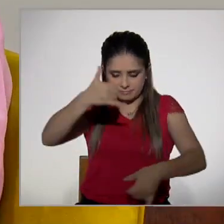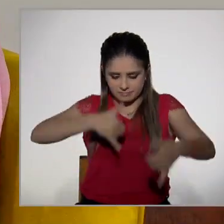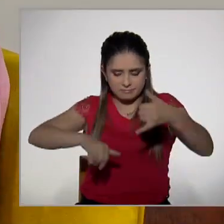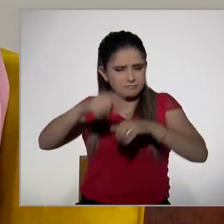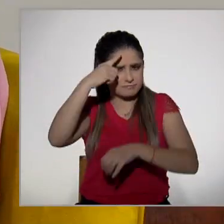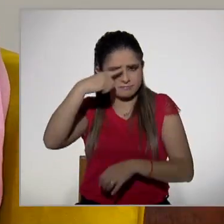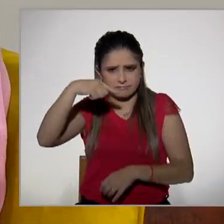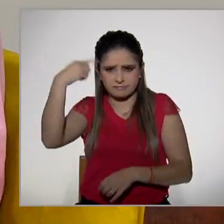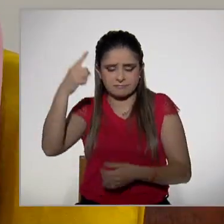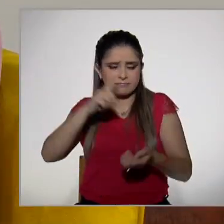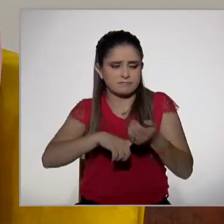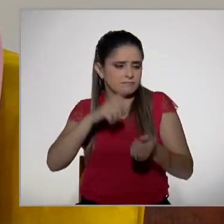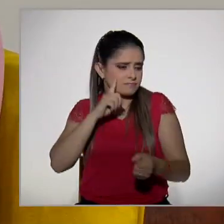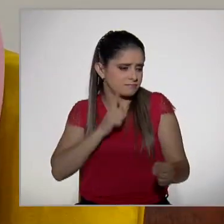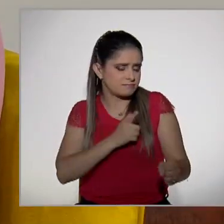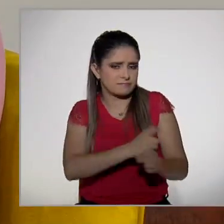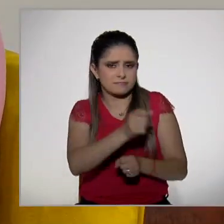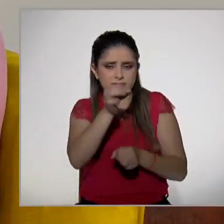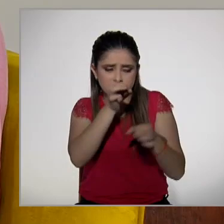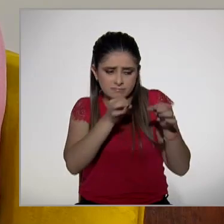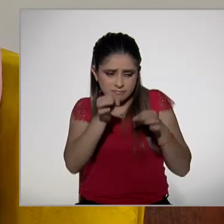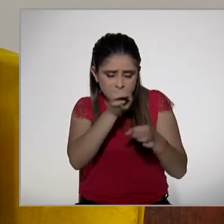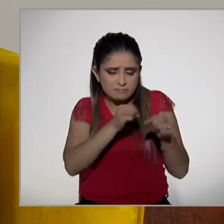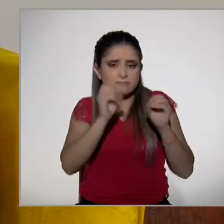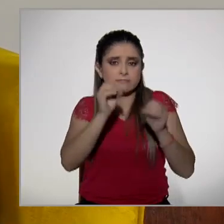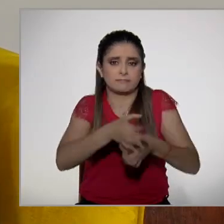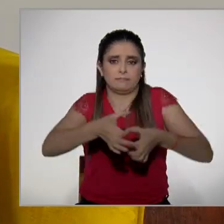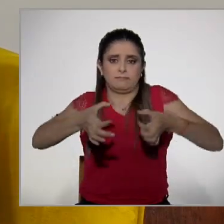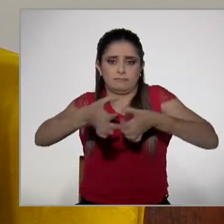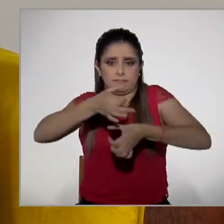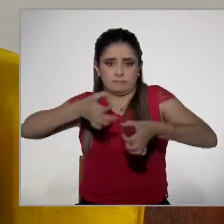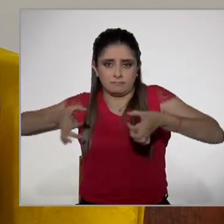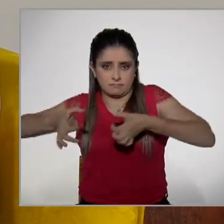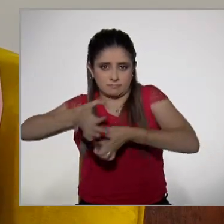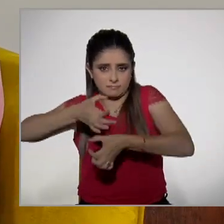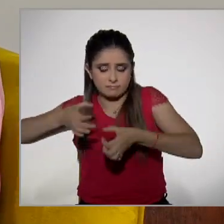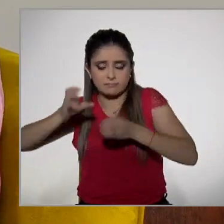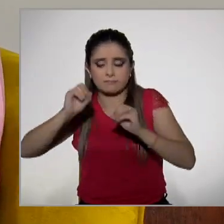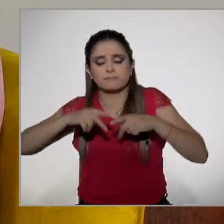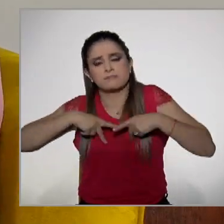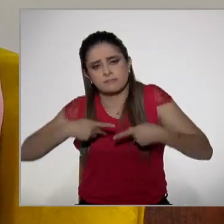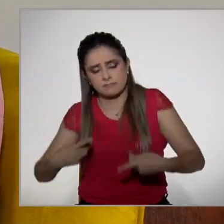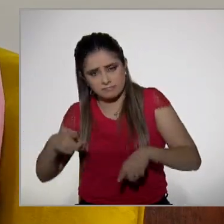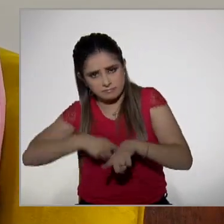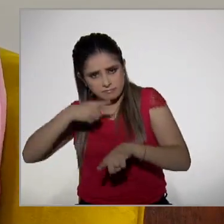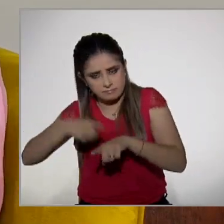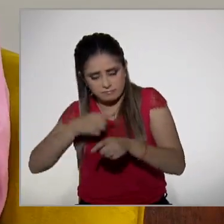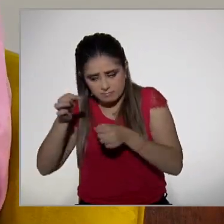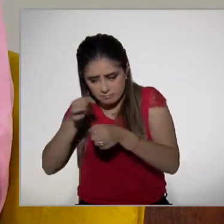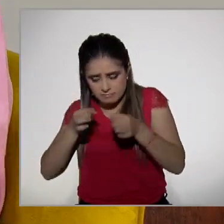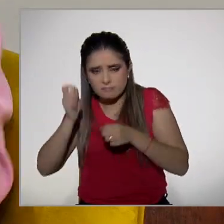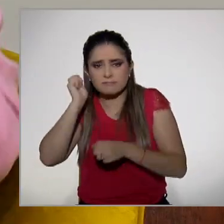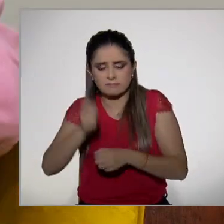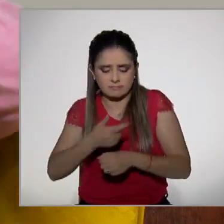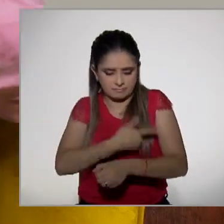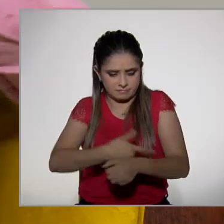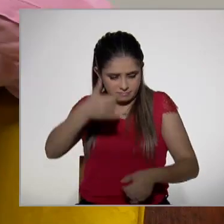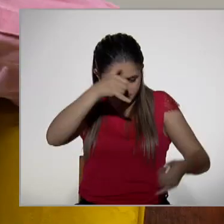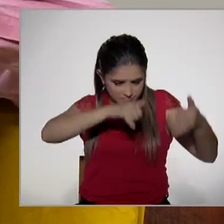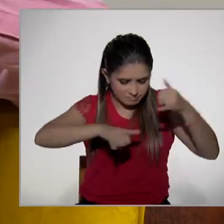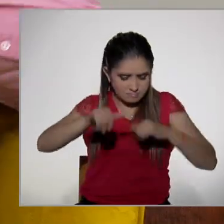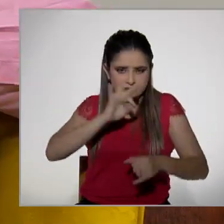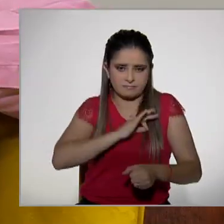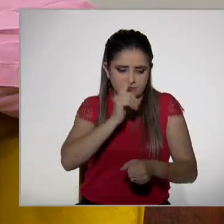puede decir que es microcítico que decir que están chiquitas las células hipo crónica que están pálidas las células pérez es sólo un indicio puede haber por ejemplo